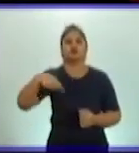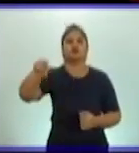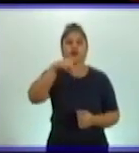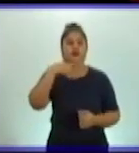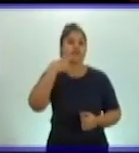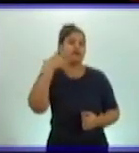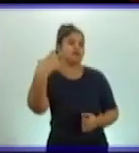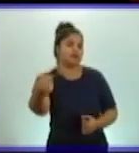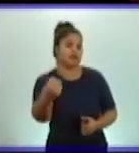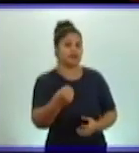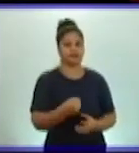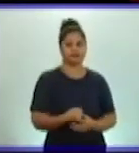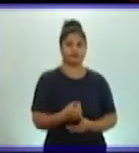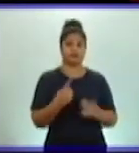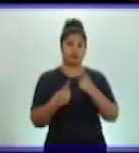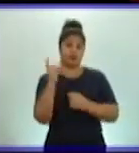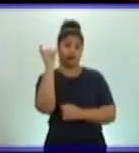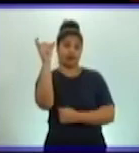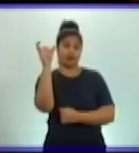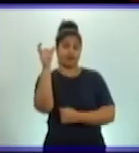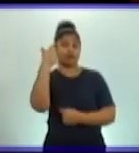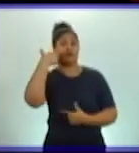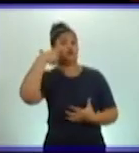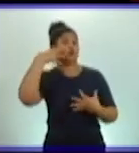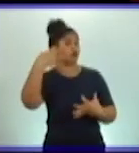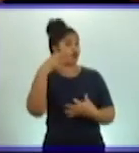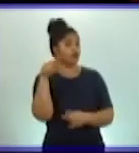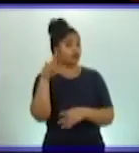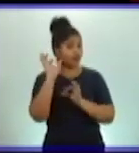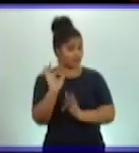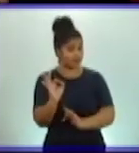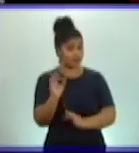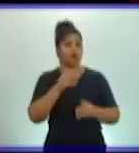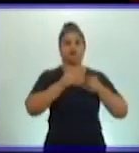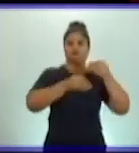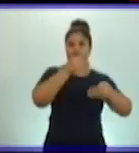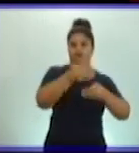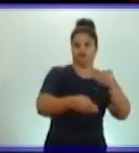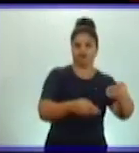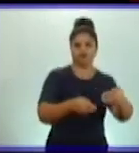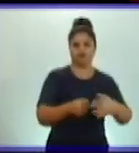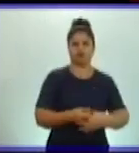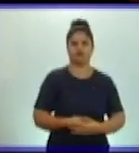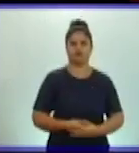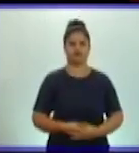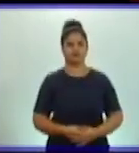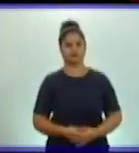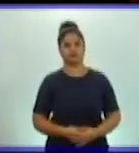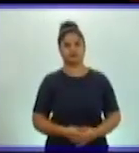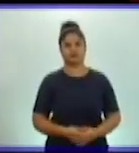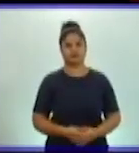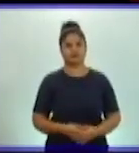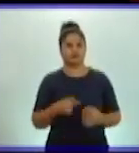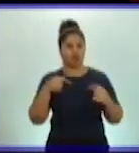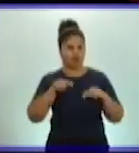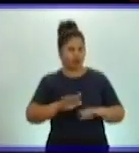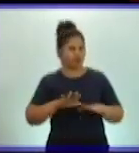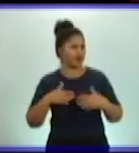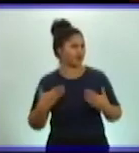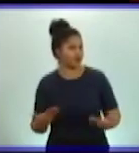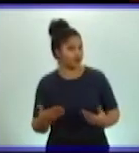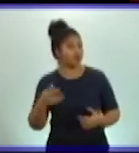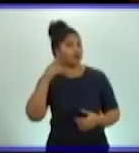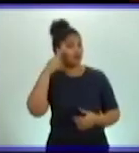que él deja plasmadas ahí tengan una trascendencia. Entonces no vamos a ser elementales, vamos a ir buscando poco a